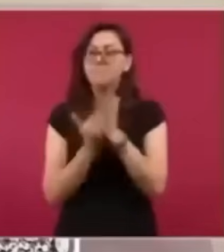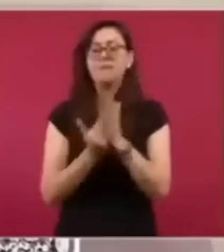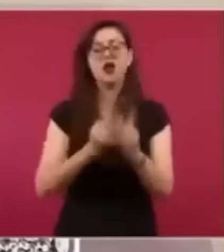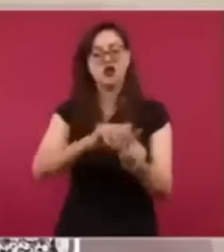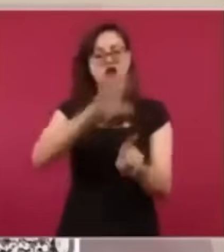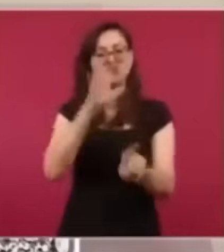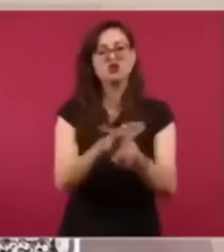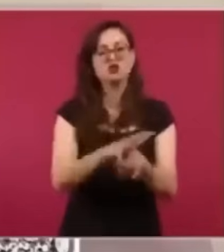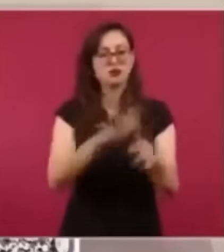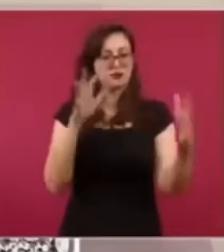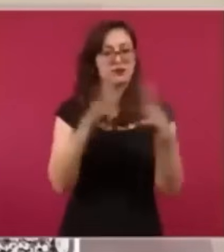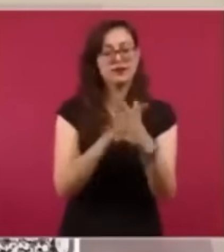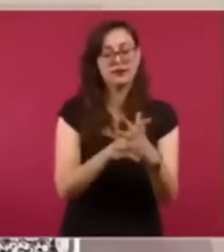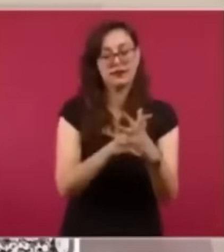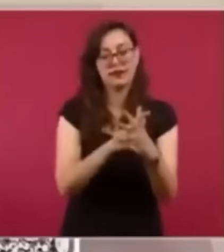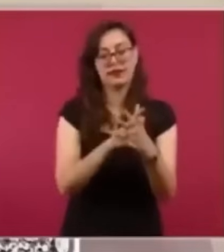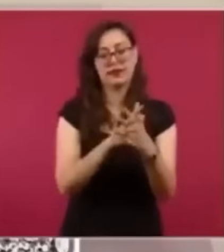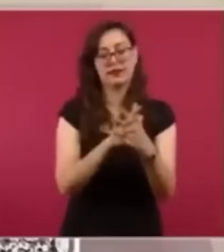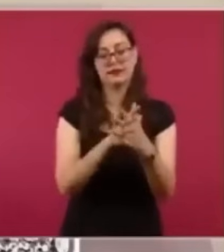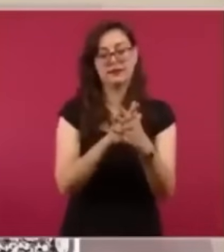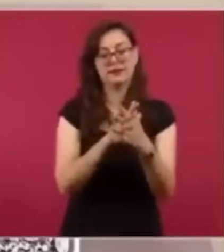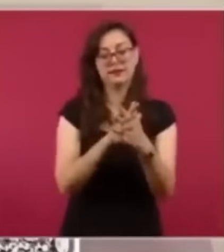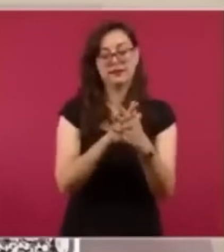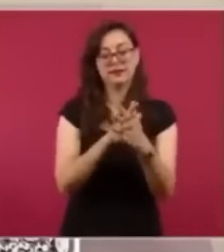saben que en la época de